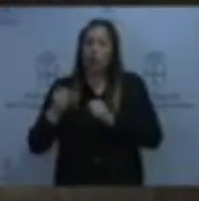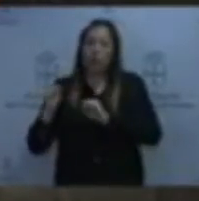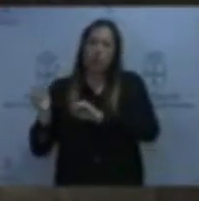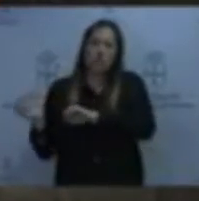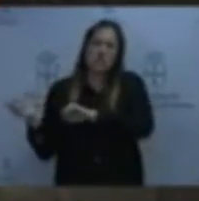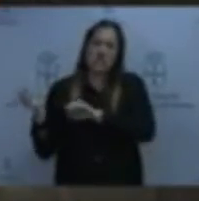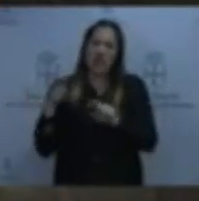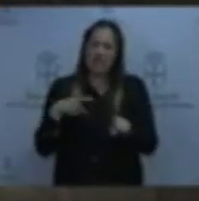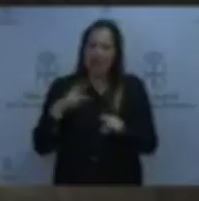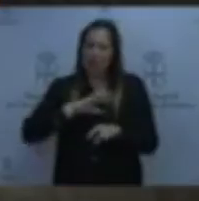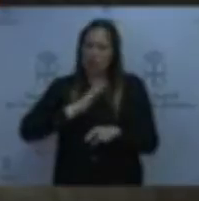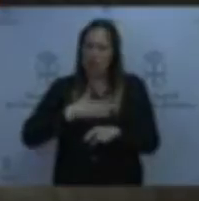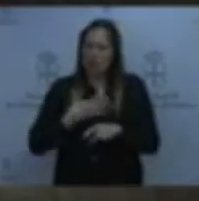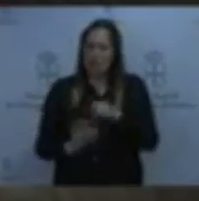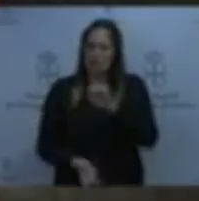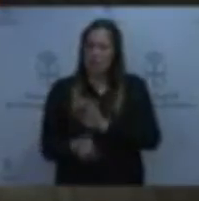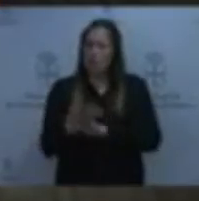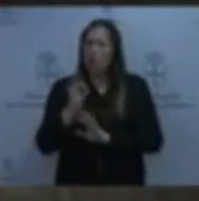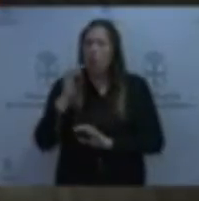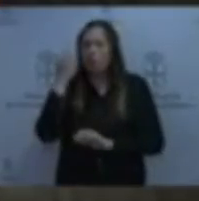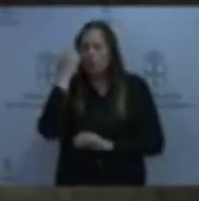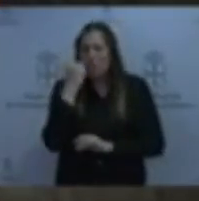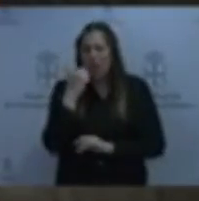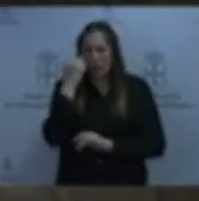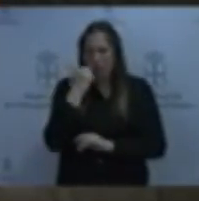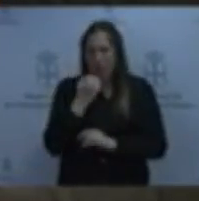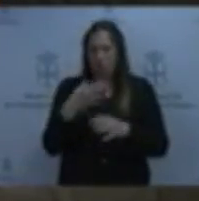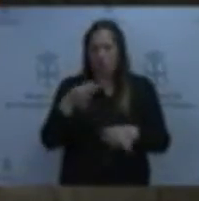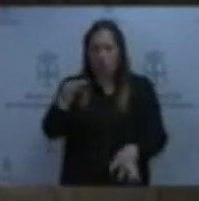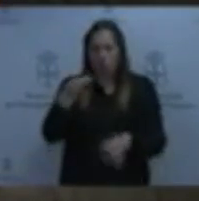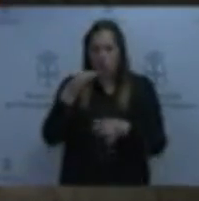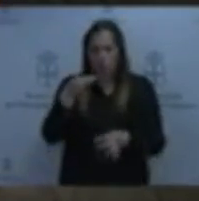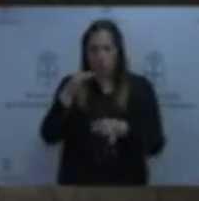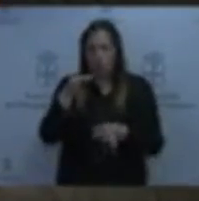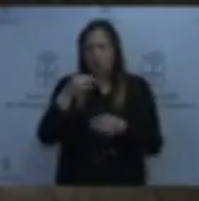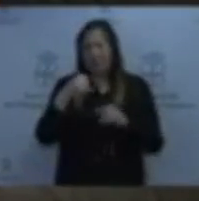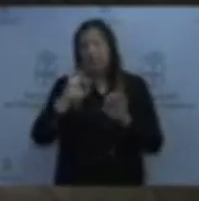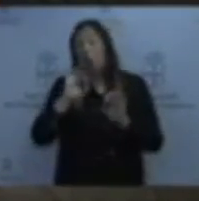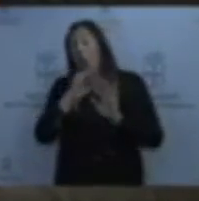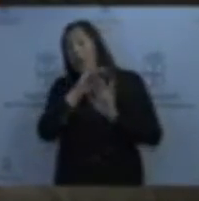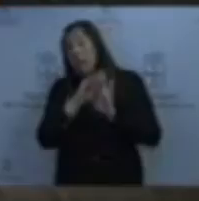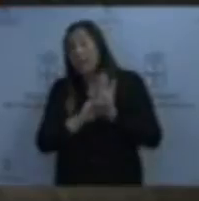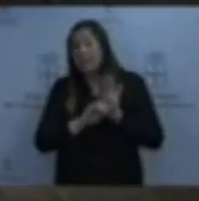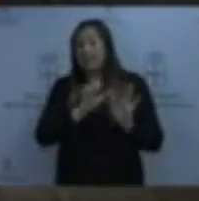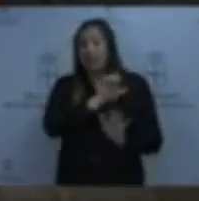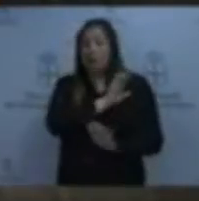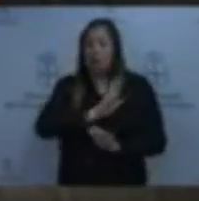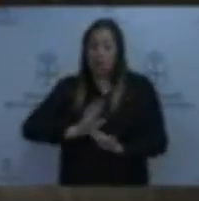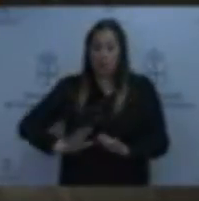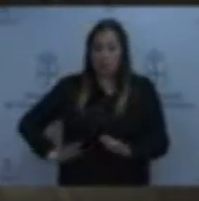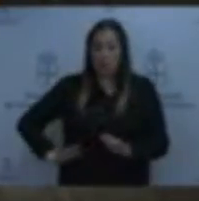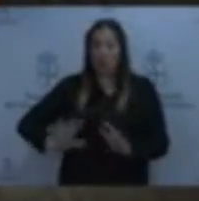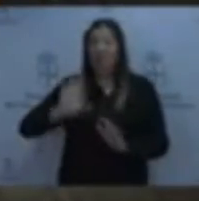mañana viernes o pasado sábado, el documento o la lista provisional de los primeros, hay más de